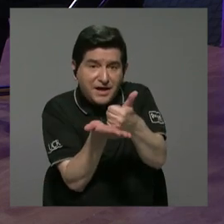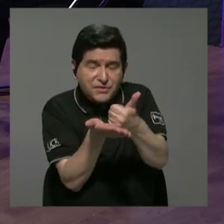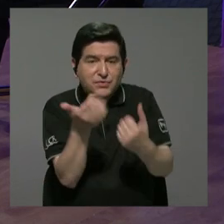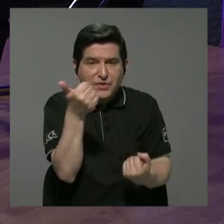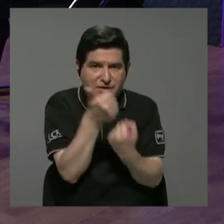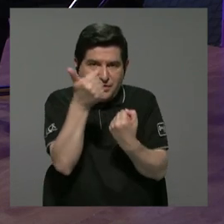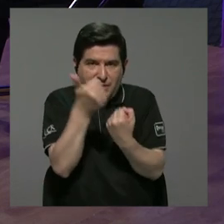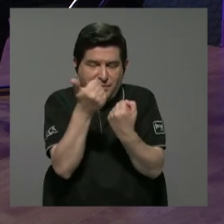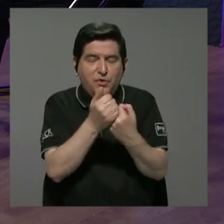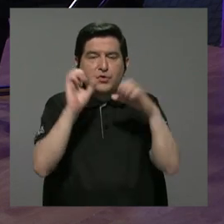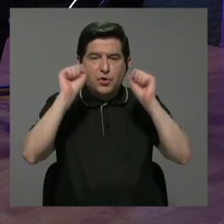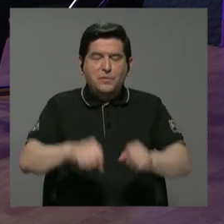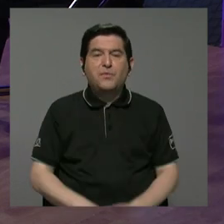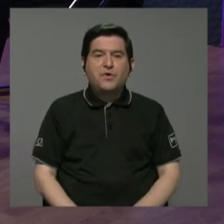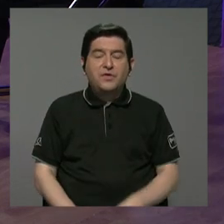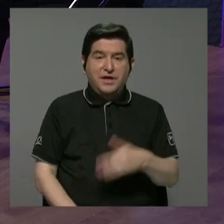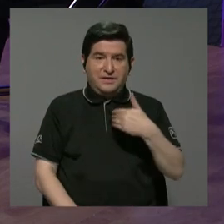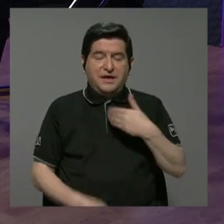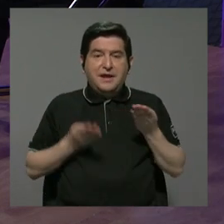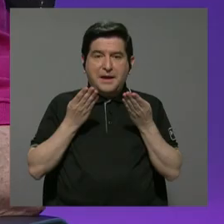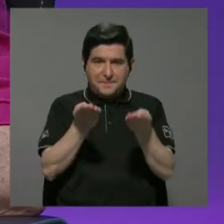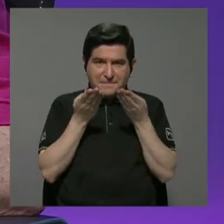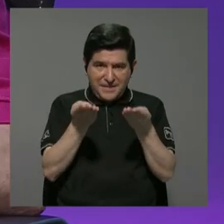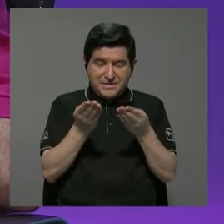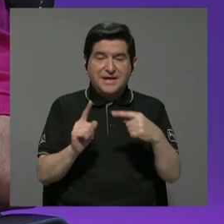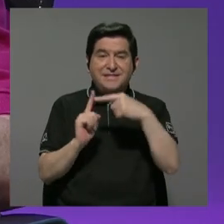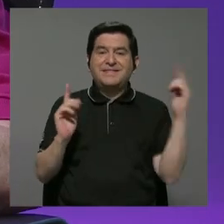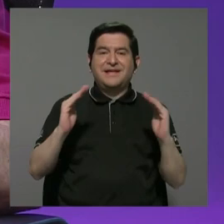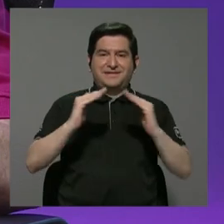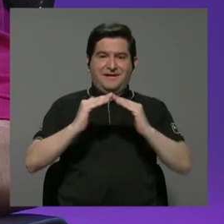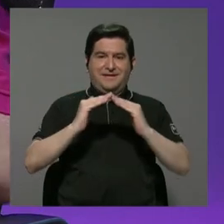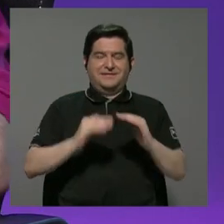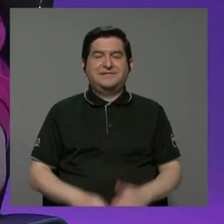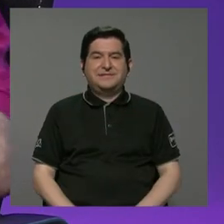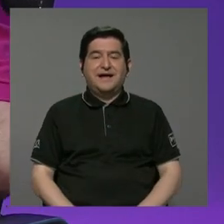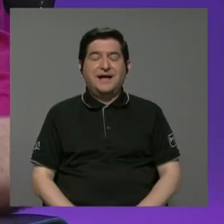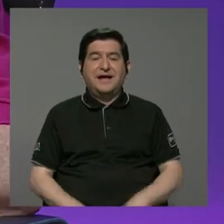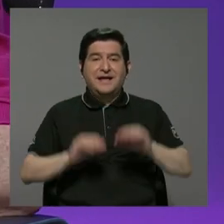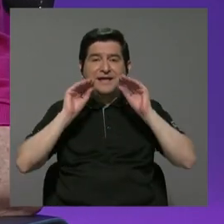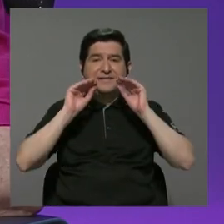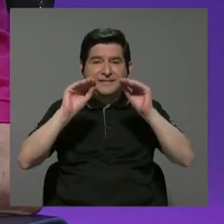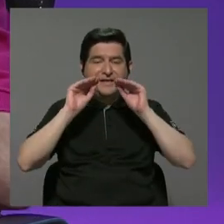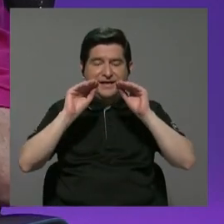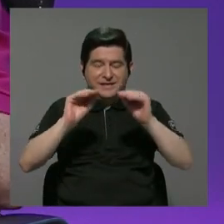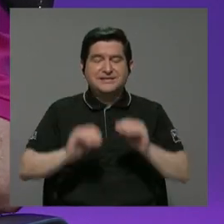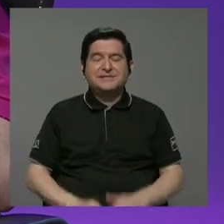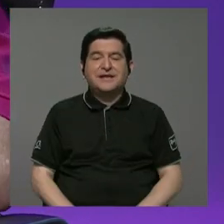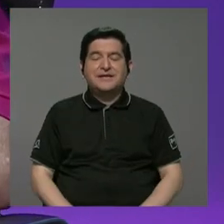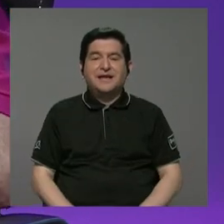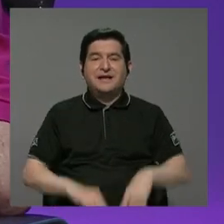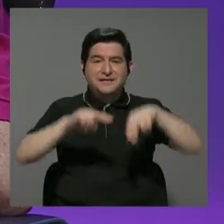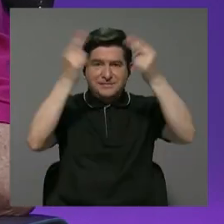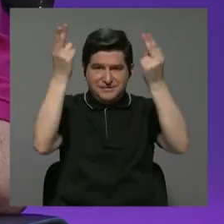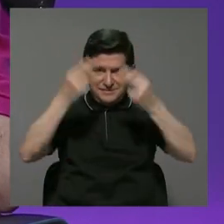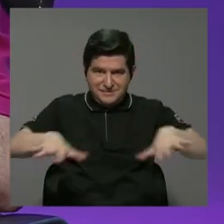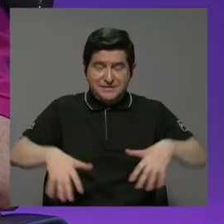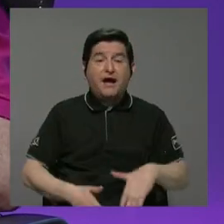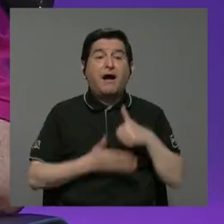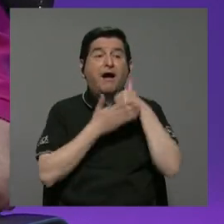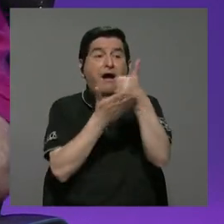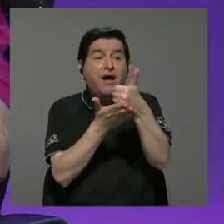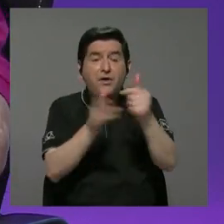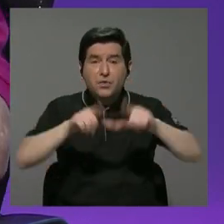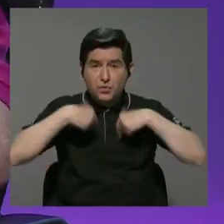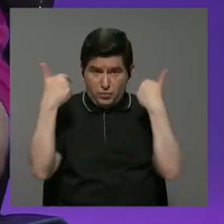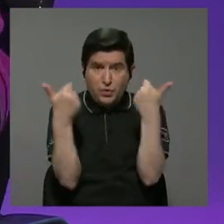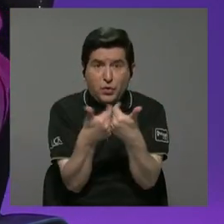soporte para que obtengan su bachillerato en la casa. Eso, educación virtual, asistencia virtual. Eso es una gran ayuda para que un